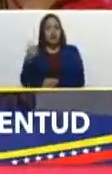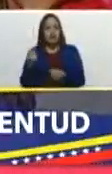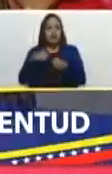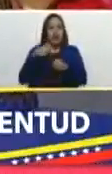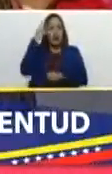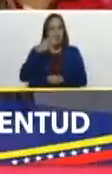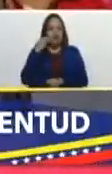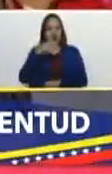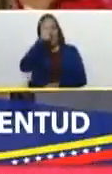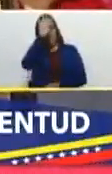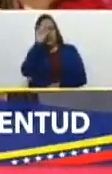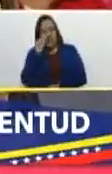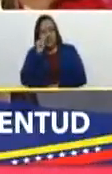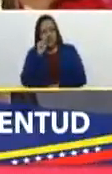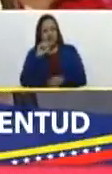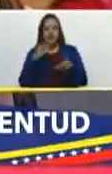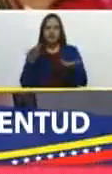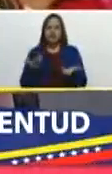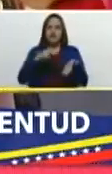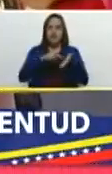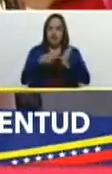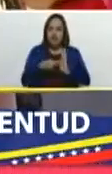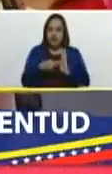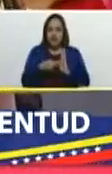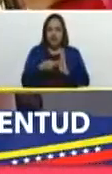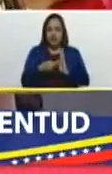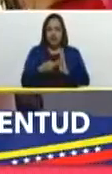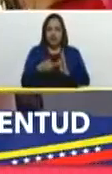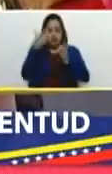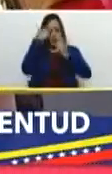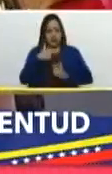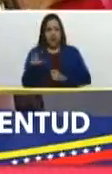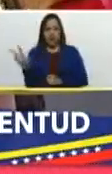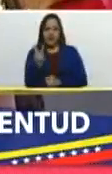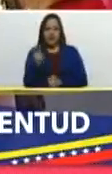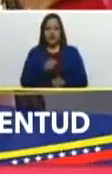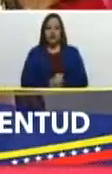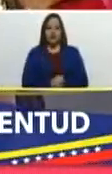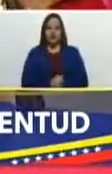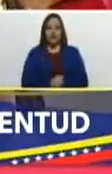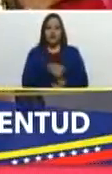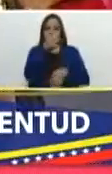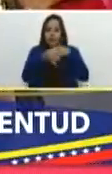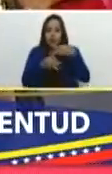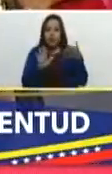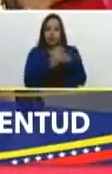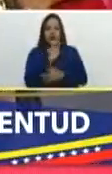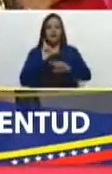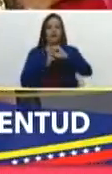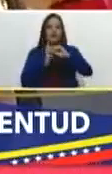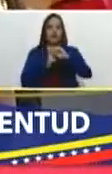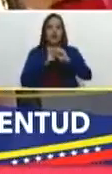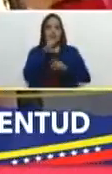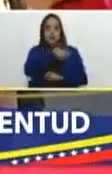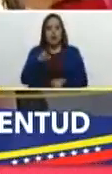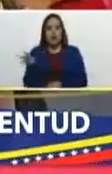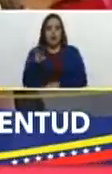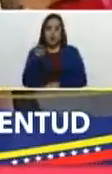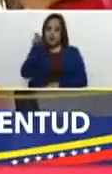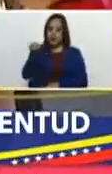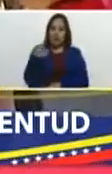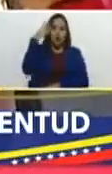entiende lo que significa ser venezolano, ser venezolana, hablar de lo afirmativo de los venezolanos. Usted que es un